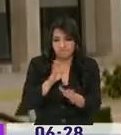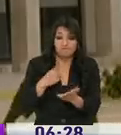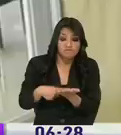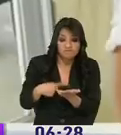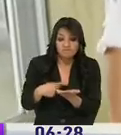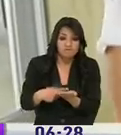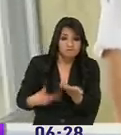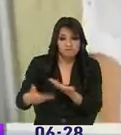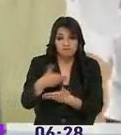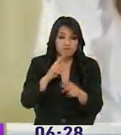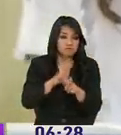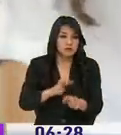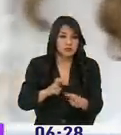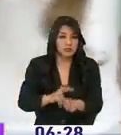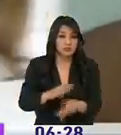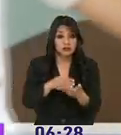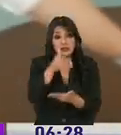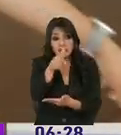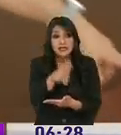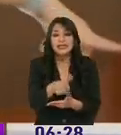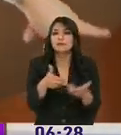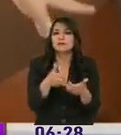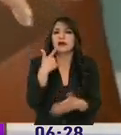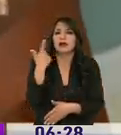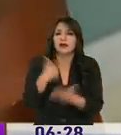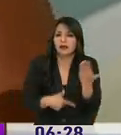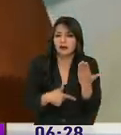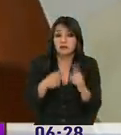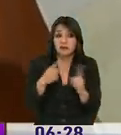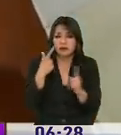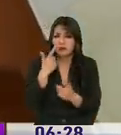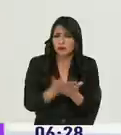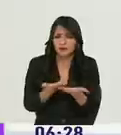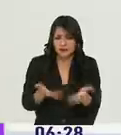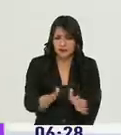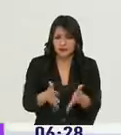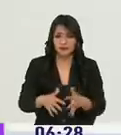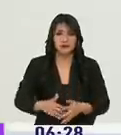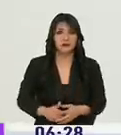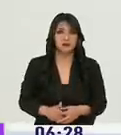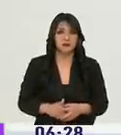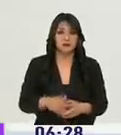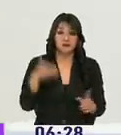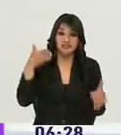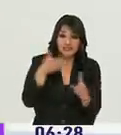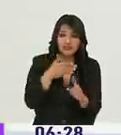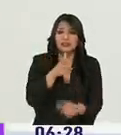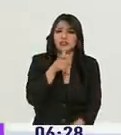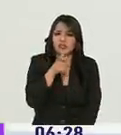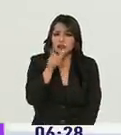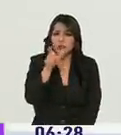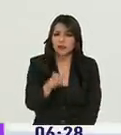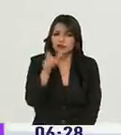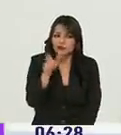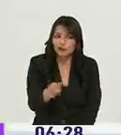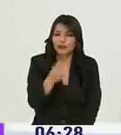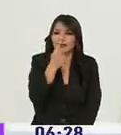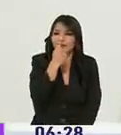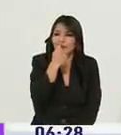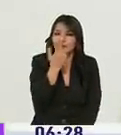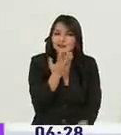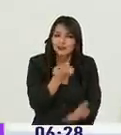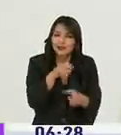sustracción de estos equipos, sin dejar indicio alguno. A eso queremos llegar, a saber quiénes son las personas que han